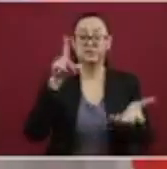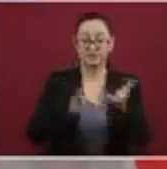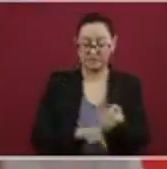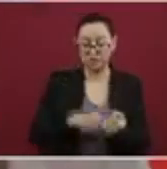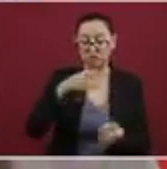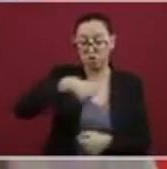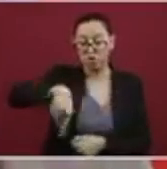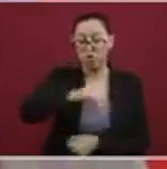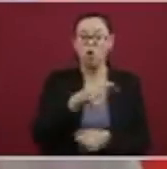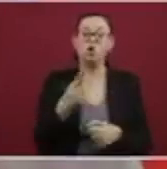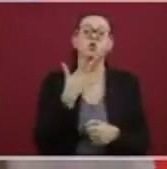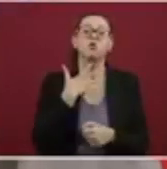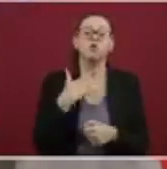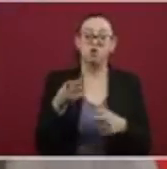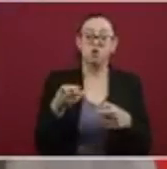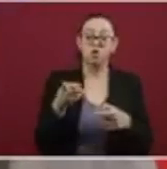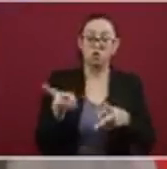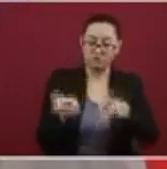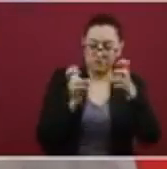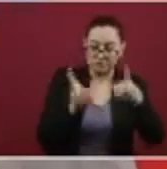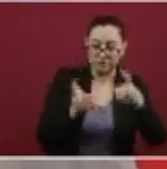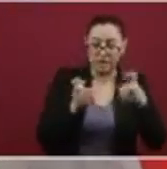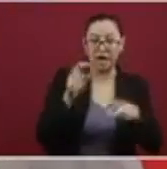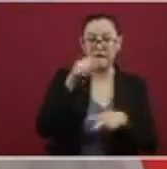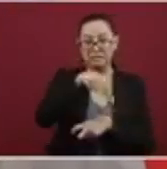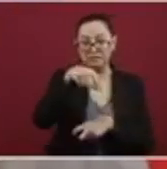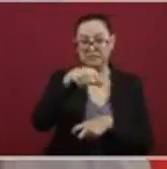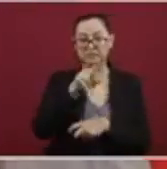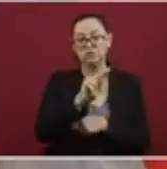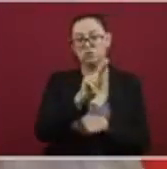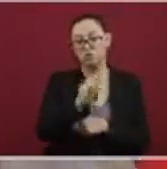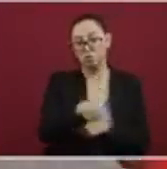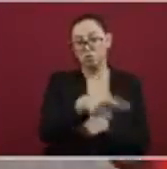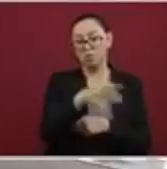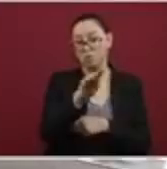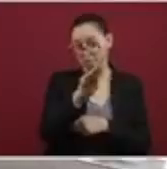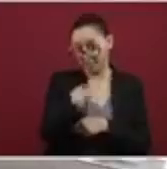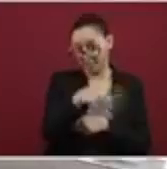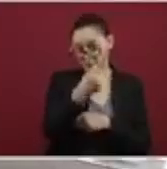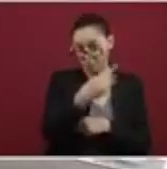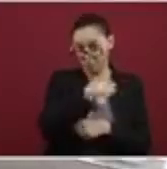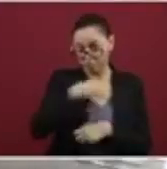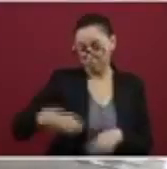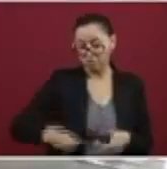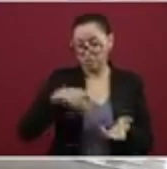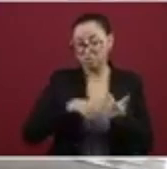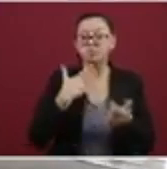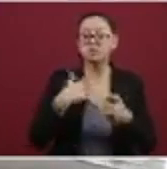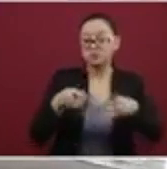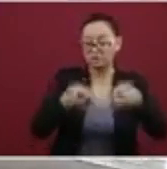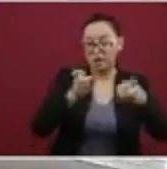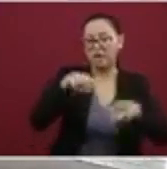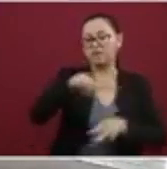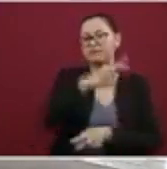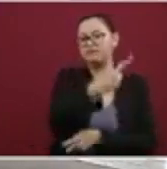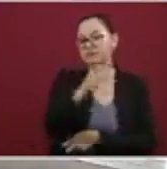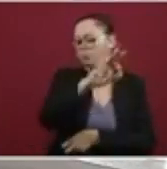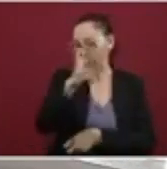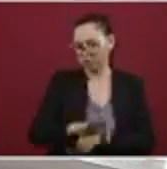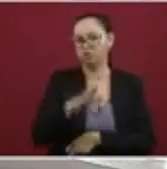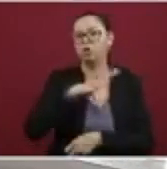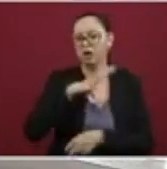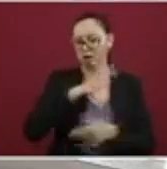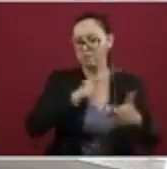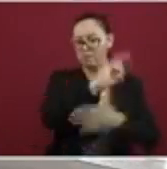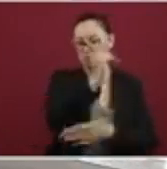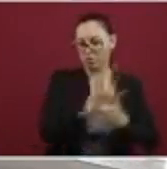estamos en el 100% de esos 91 municipios. Adelante. Estas son las